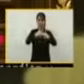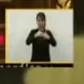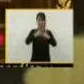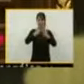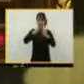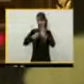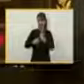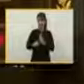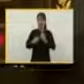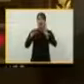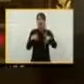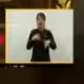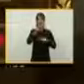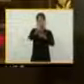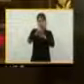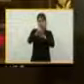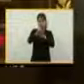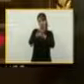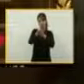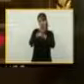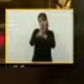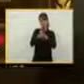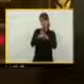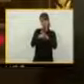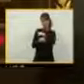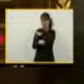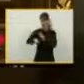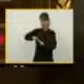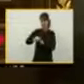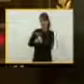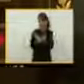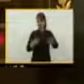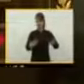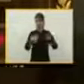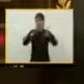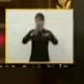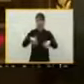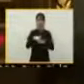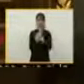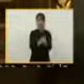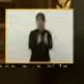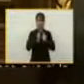Déixame que vayamos, porque está nestes momentos intervindo a voceira de Bildu, Marián